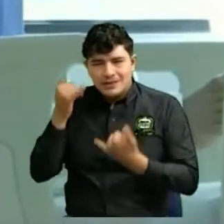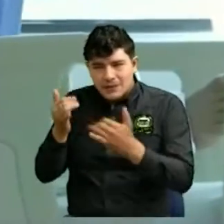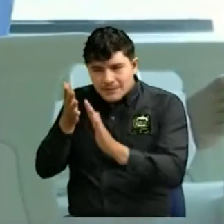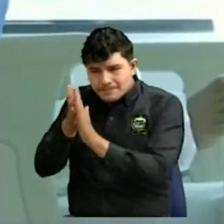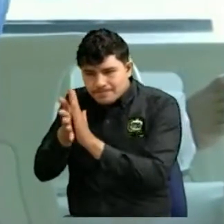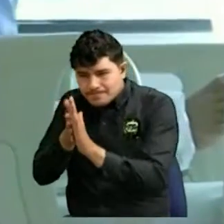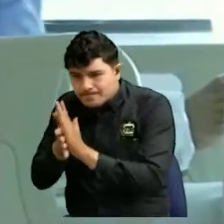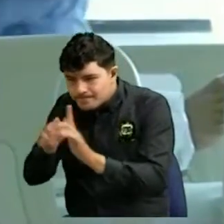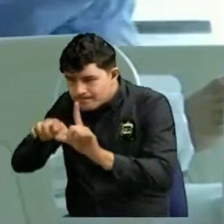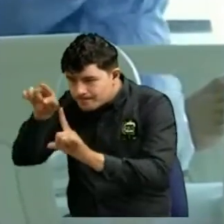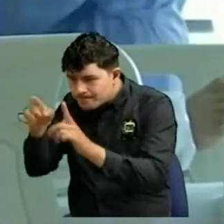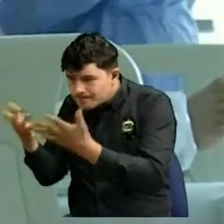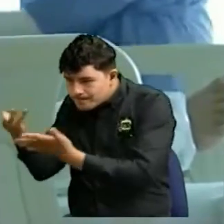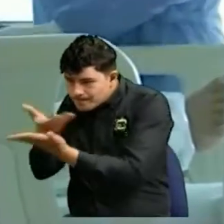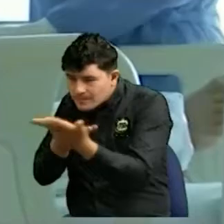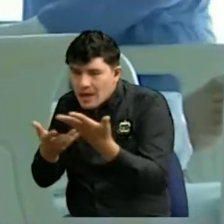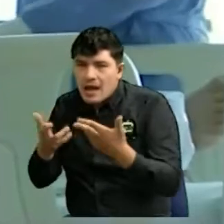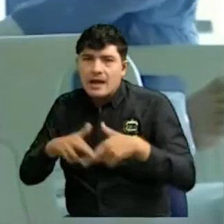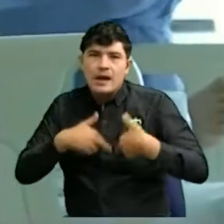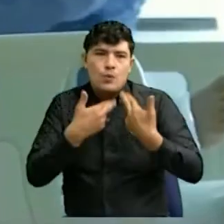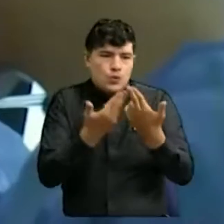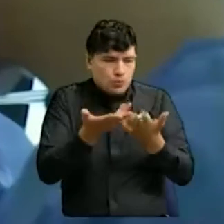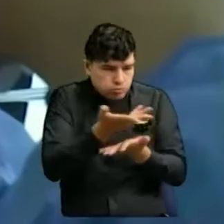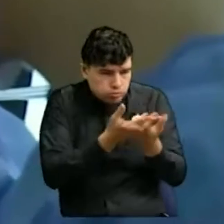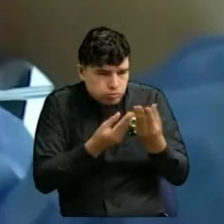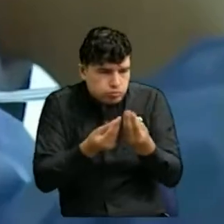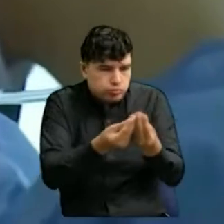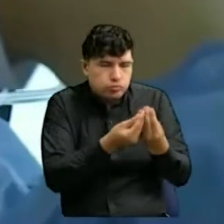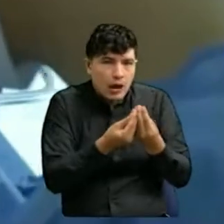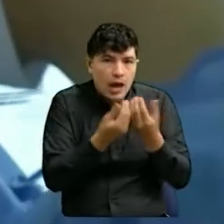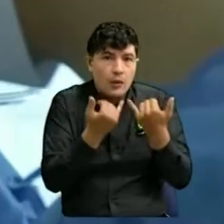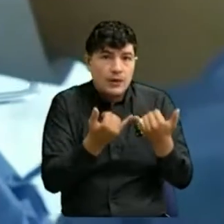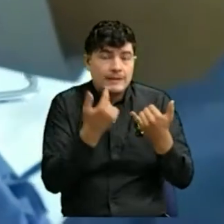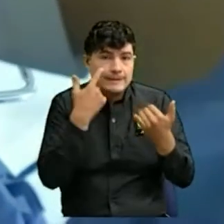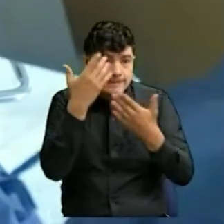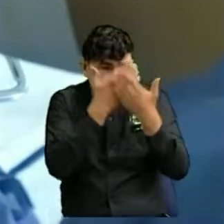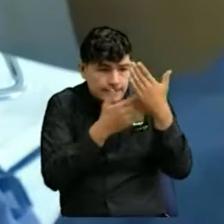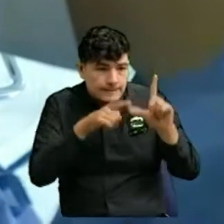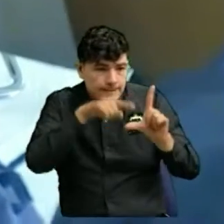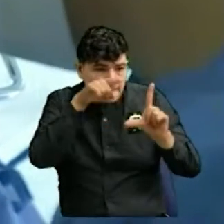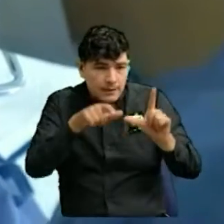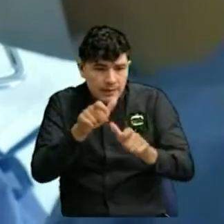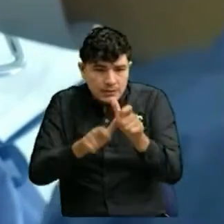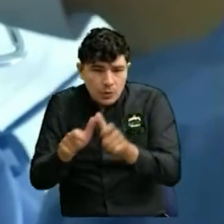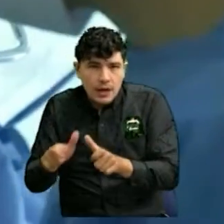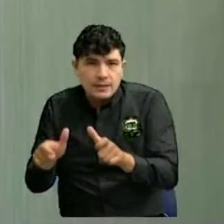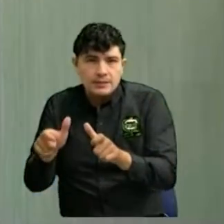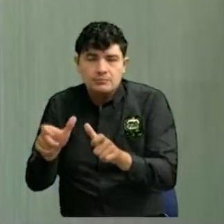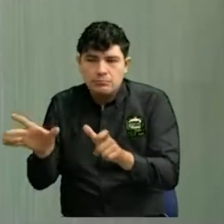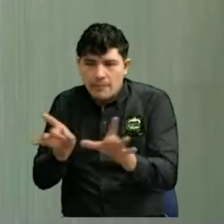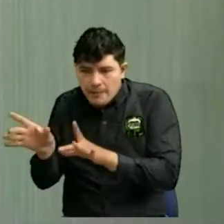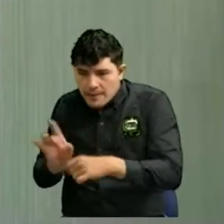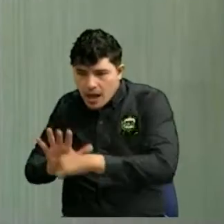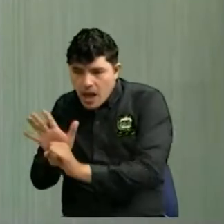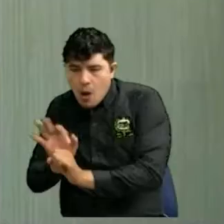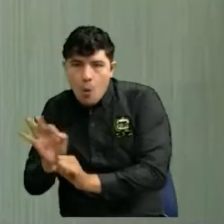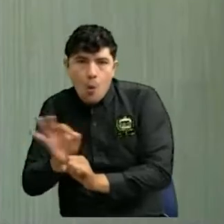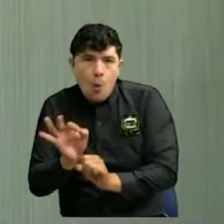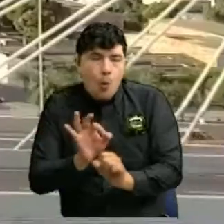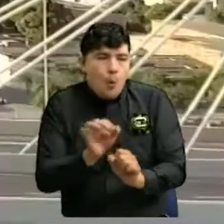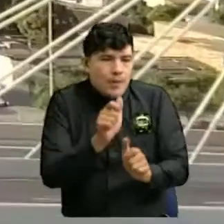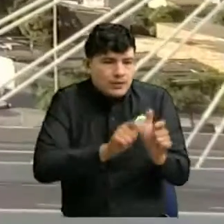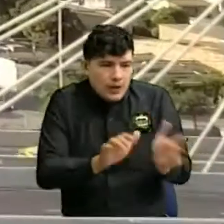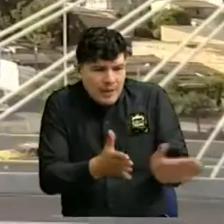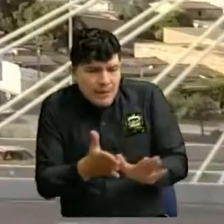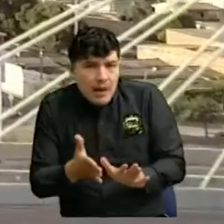para evaluar los indicadores de la pandemia donde la cifra de muertos y casos positivos ha bajado muy significativamente después de nueve meses